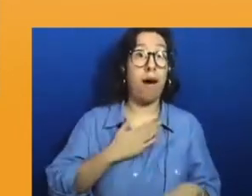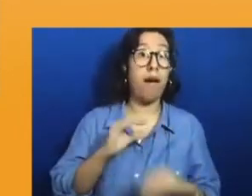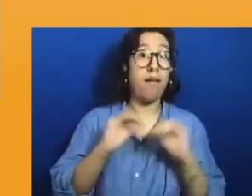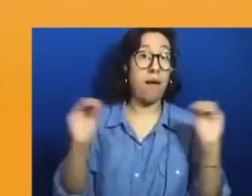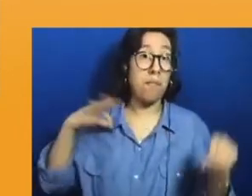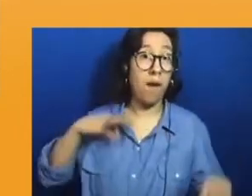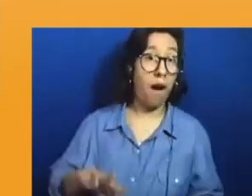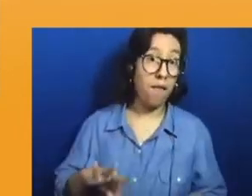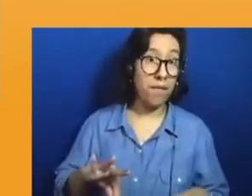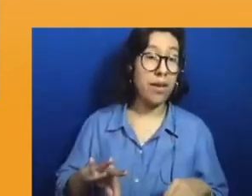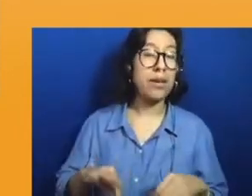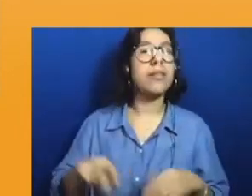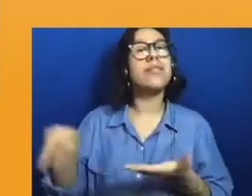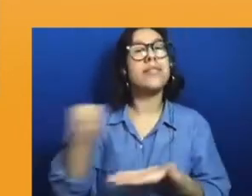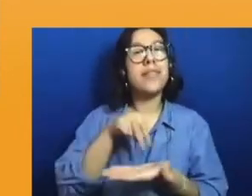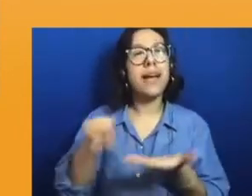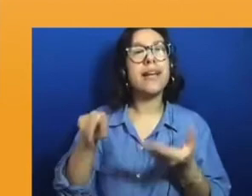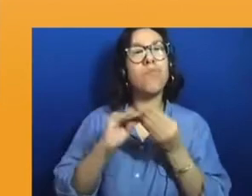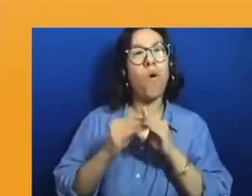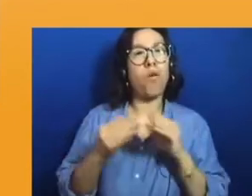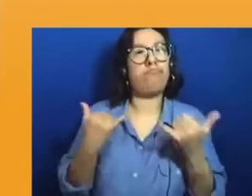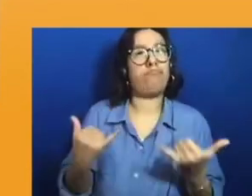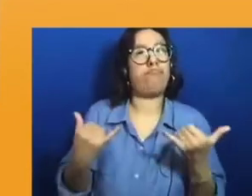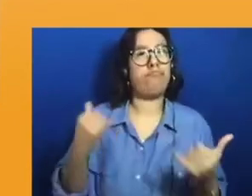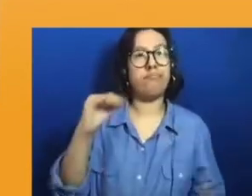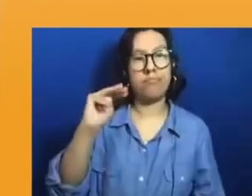realmente hacerlo más moderno, tenemos que entender